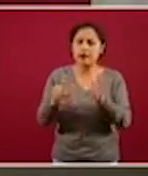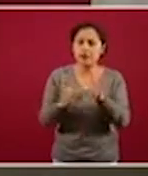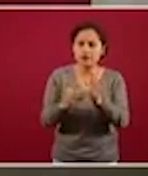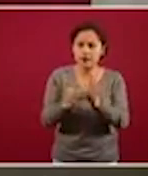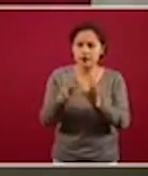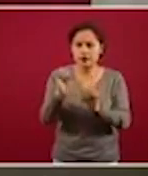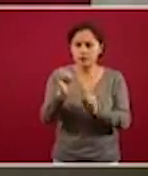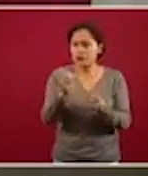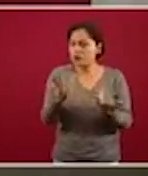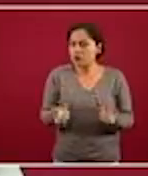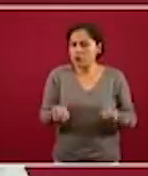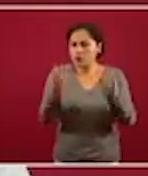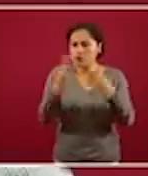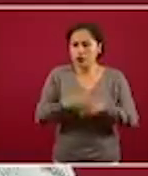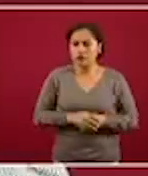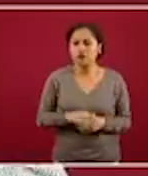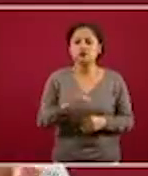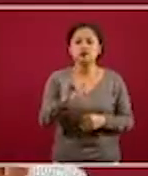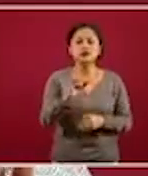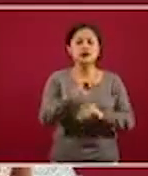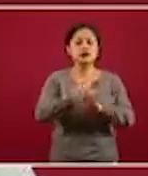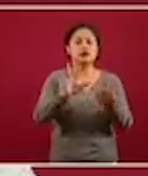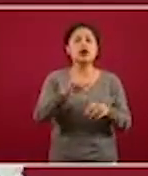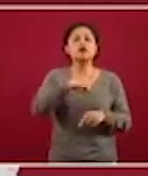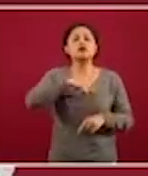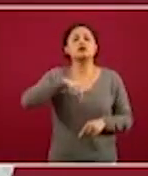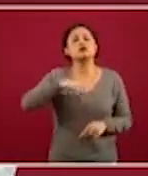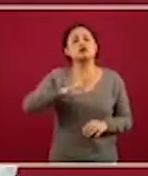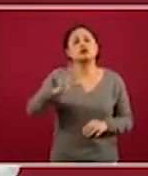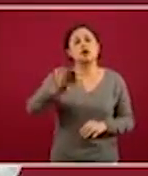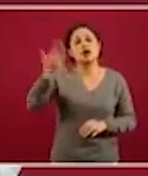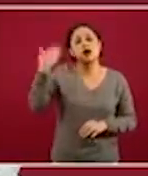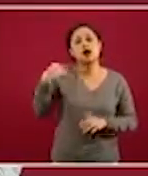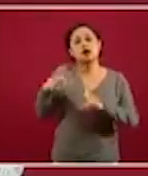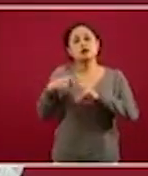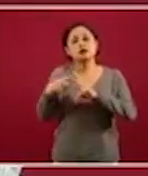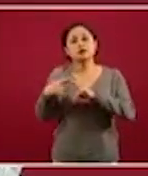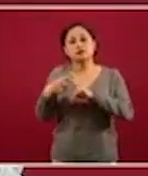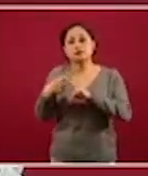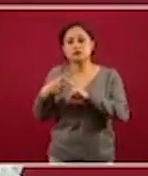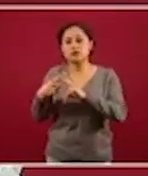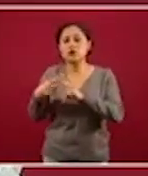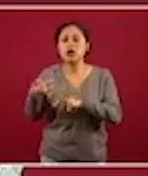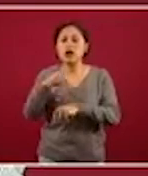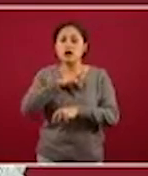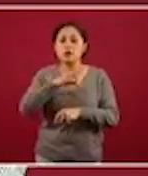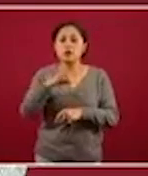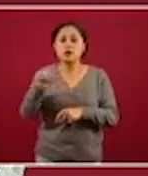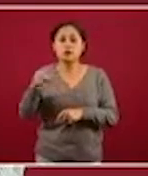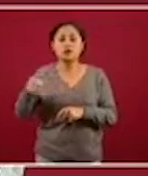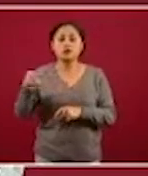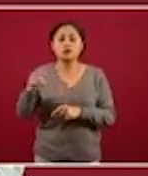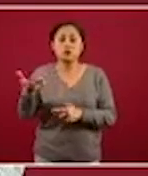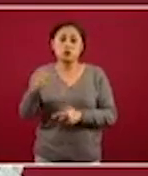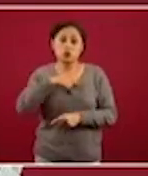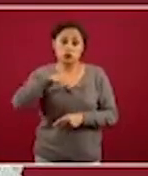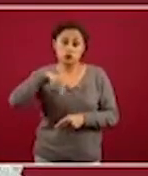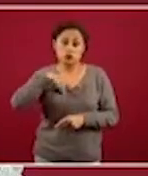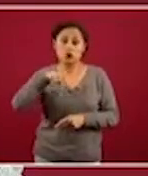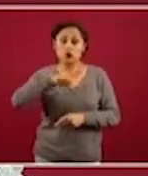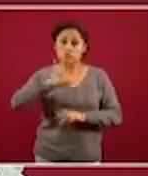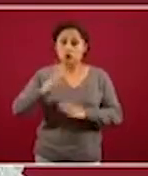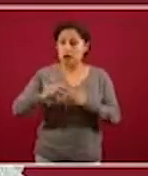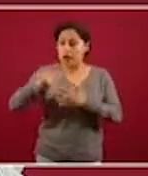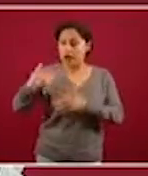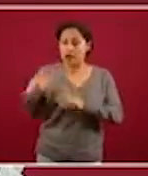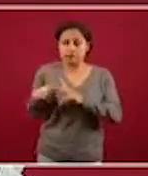base en distintos ejercicios técnicos, científicos, de modelación matemática, algunos los hemos hecho nosotros como gobierno, varios otros los han